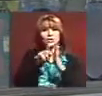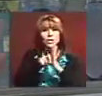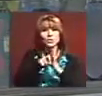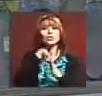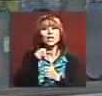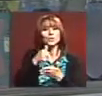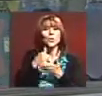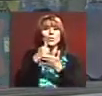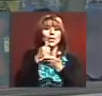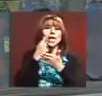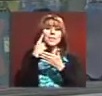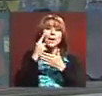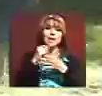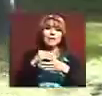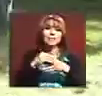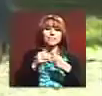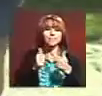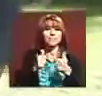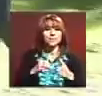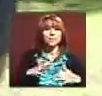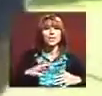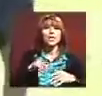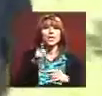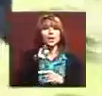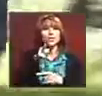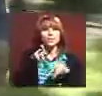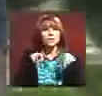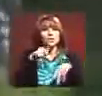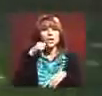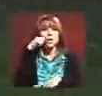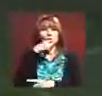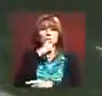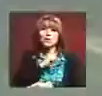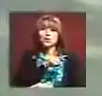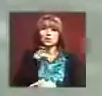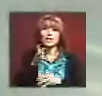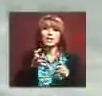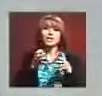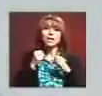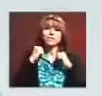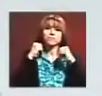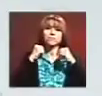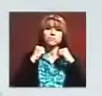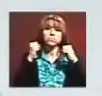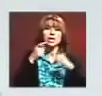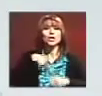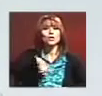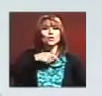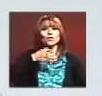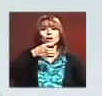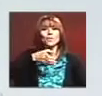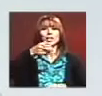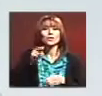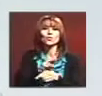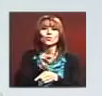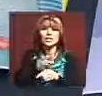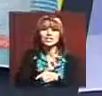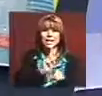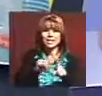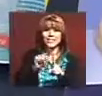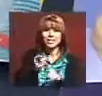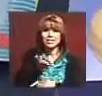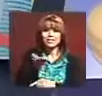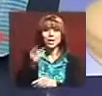segundos. Eso va a ayudar a estirarlos. Si usted es adulto mayor y desea realizar actividad física, le recomendamos utilizar